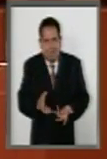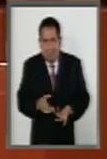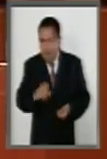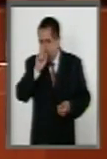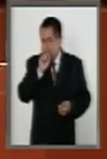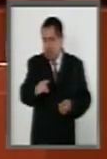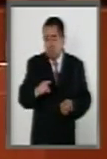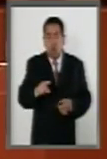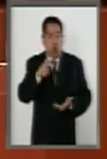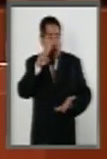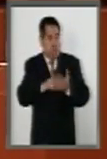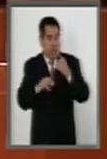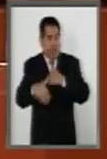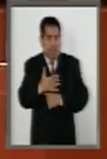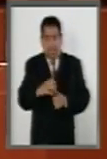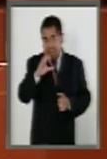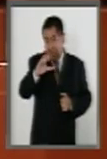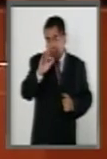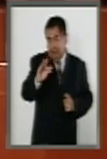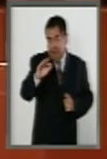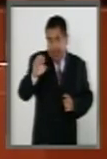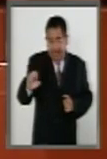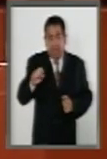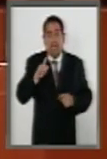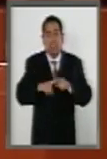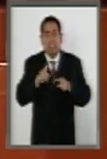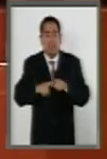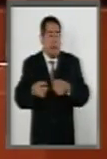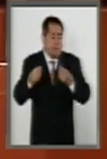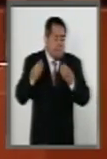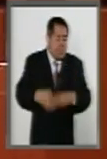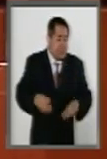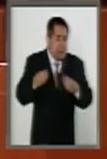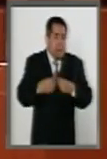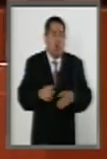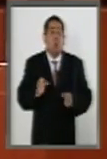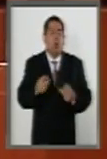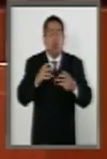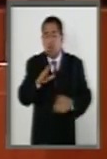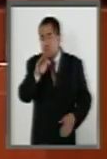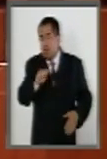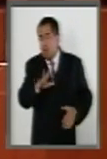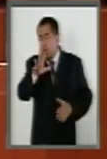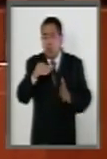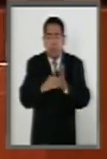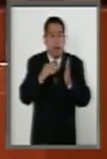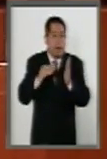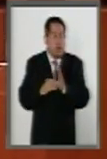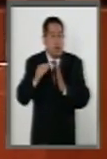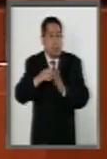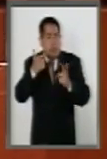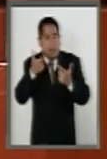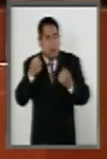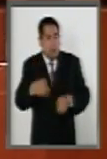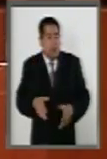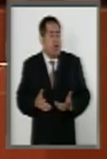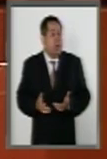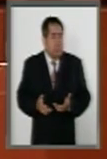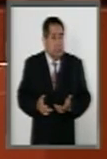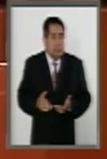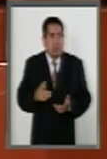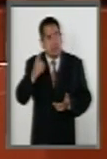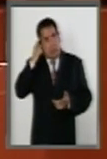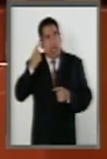2015, la Comisión Federal de Electricidad tuvo pérdidas por 94 mil millones de pesos, más